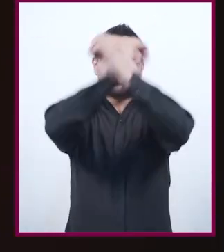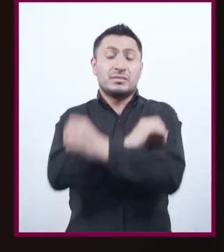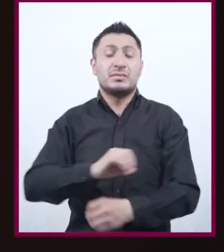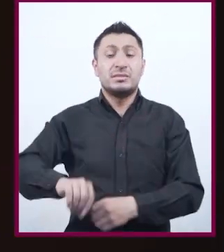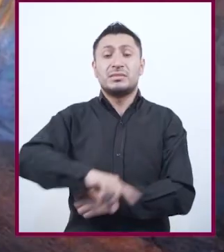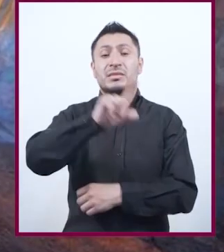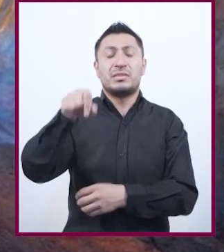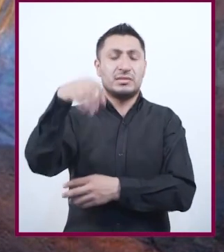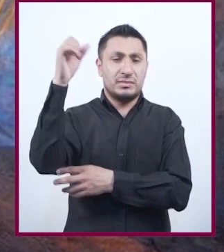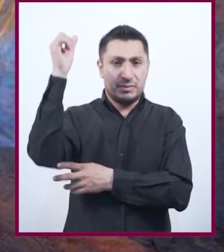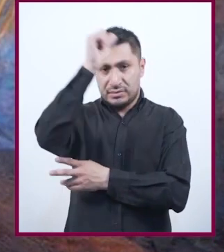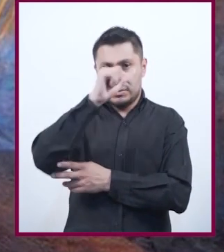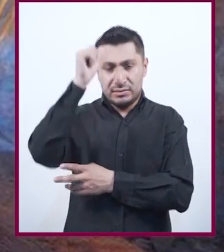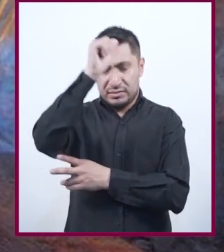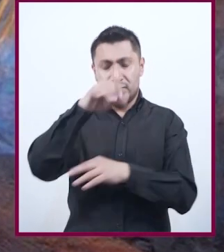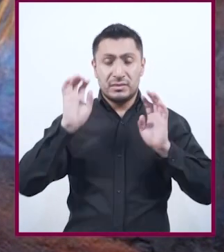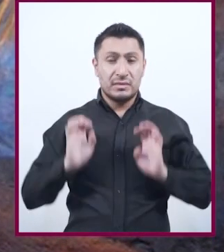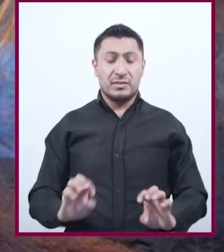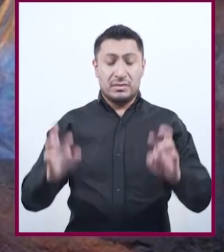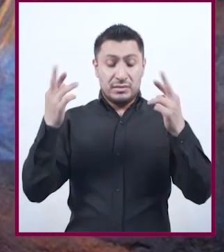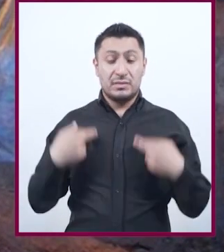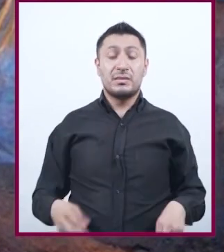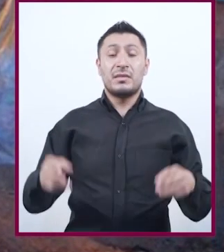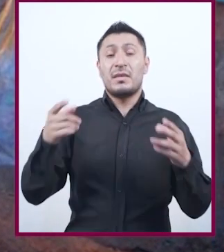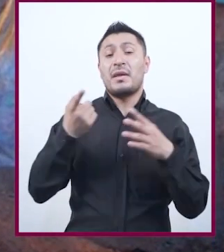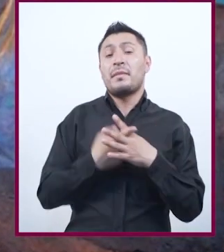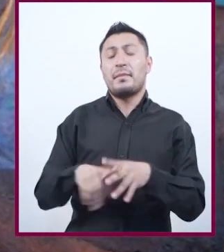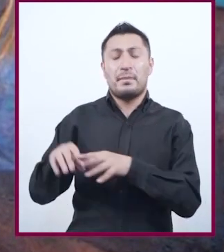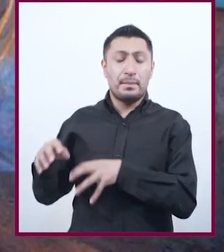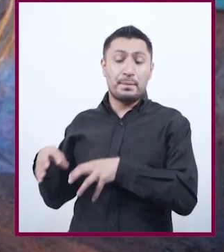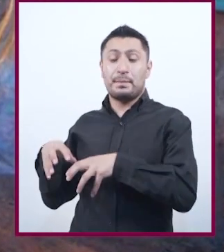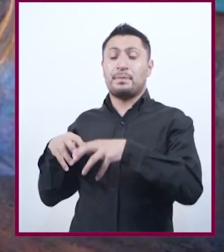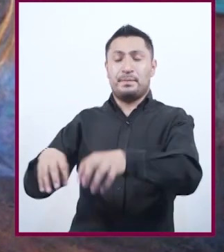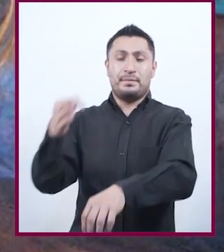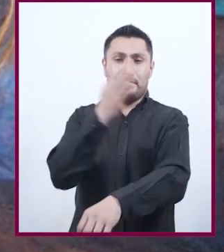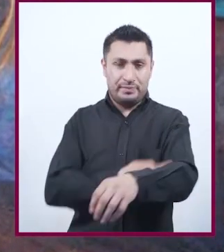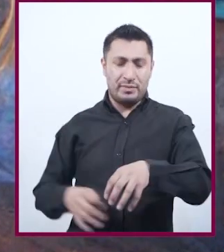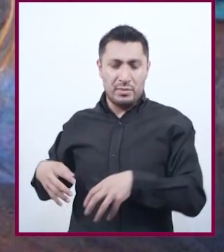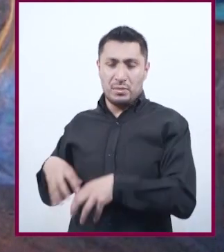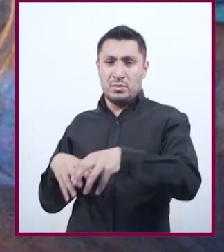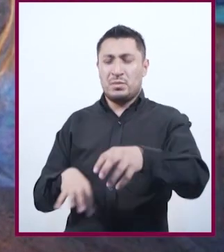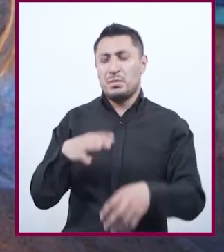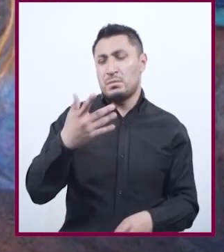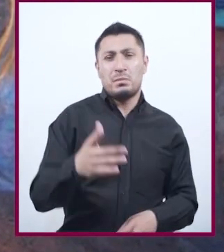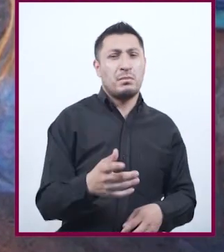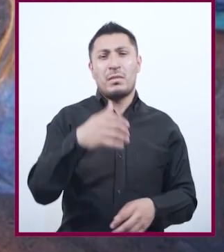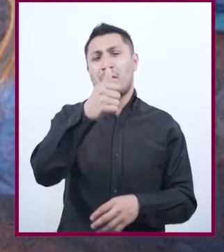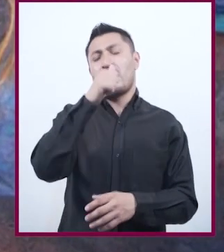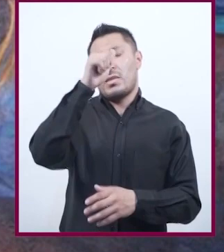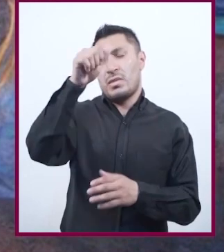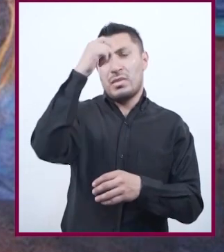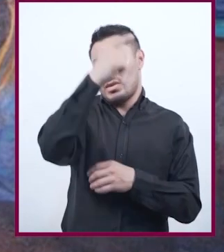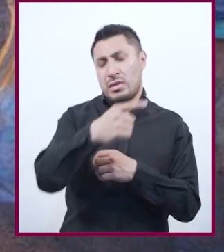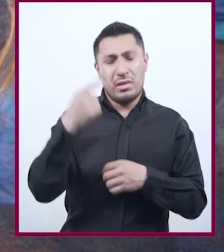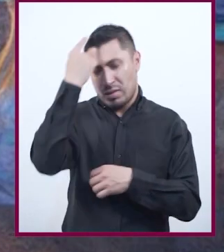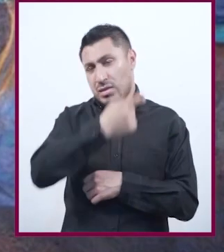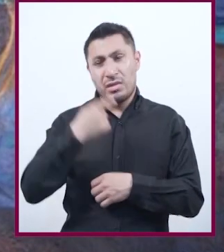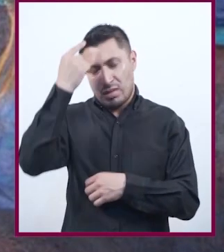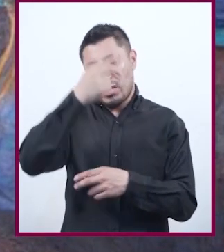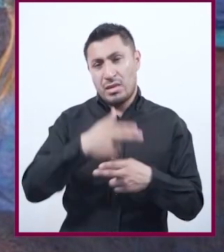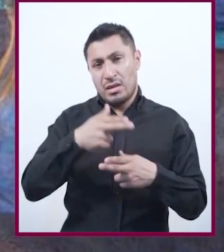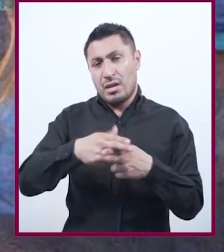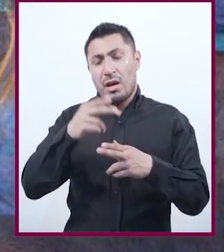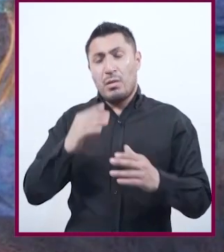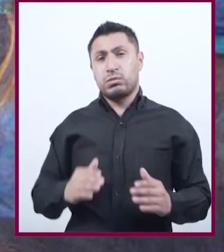los sacerdotes elegantemente vestidos iniciaban una procesión por la tarde, la cual duraba unas 6 horas hasta